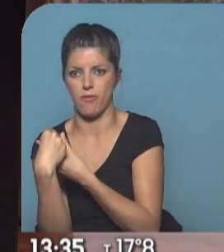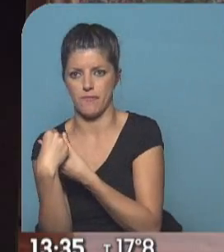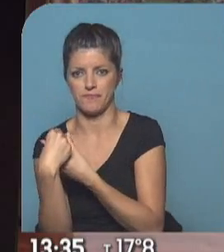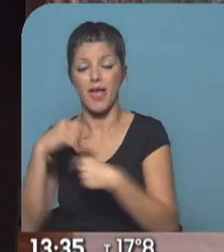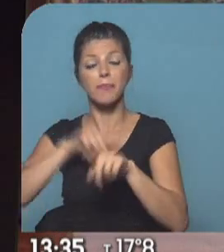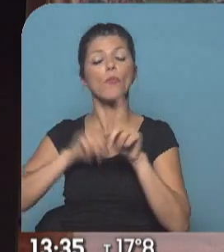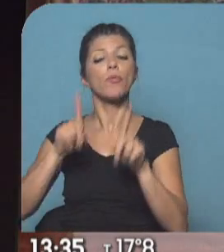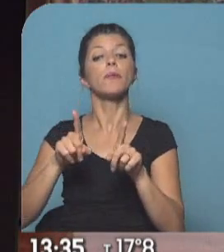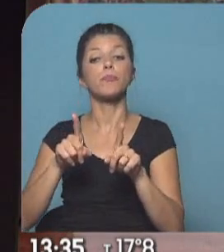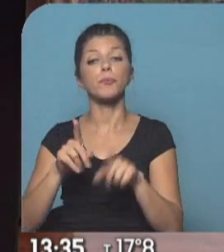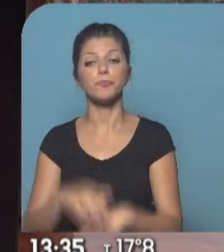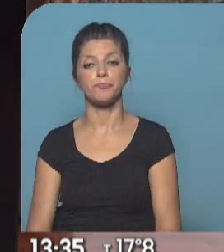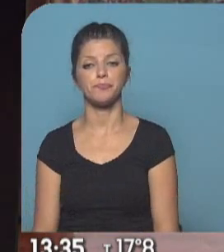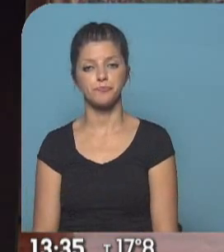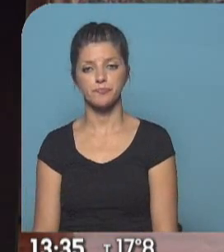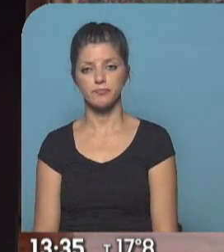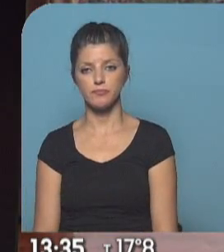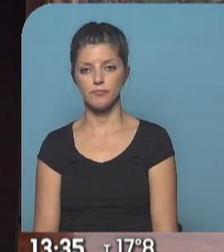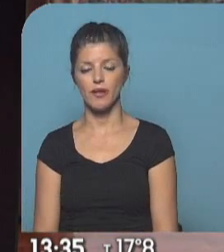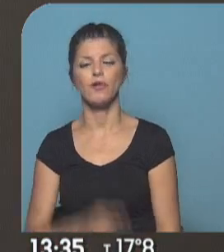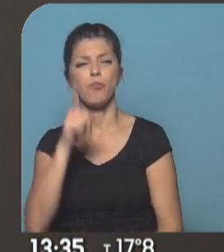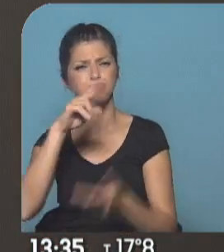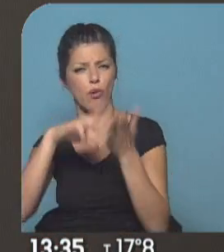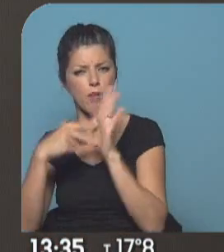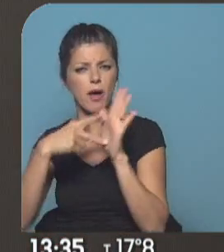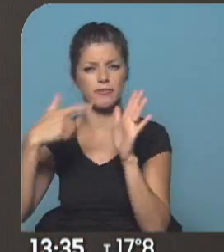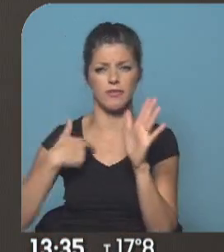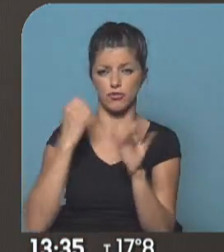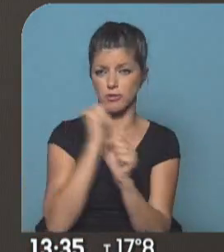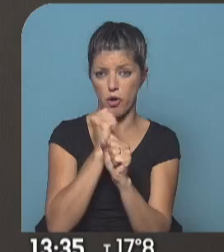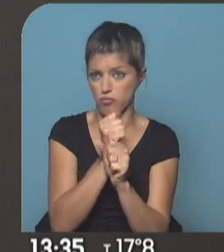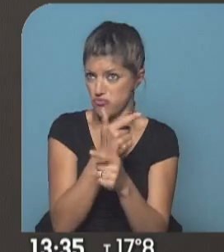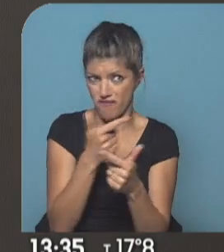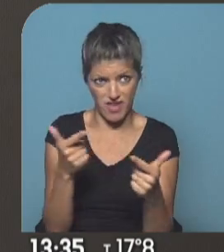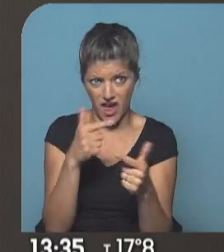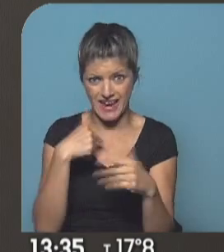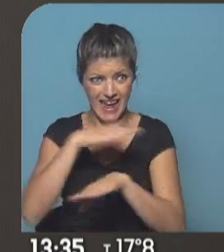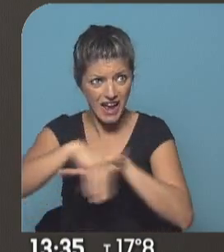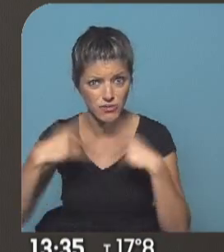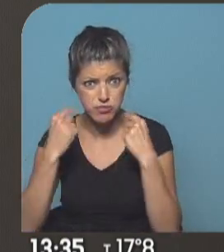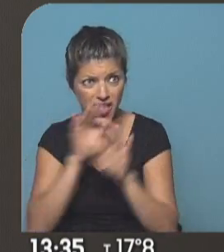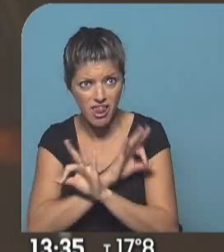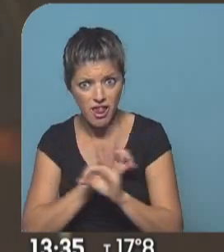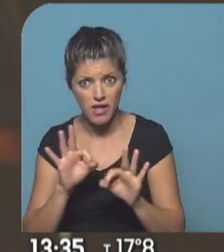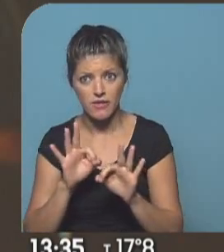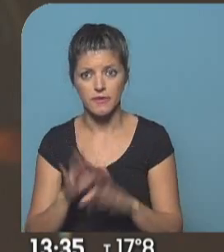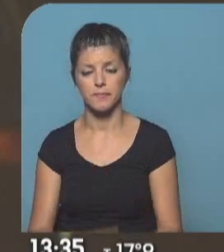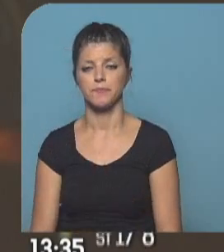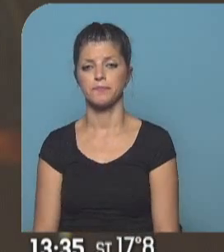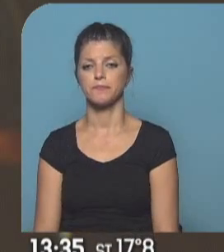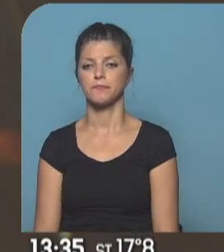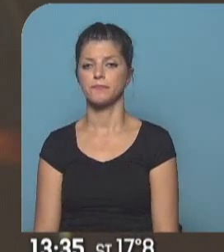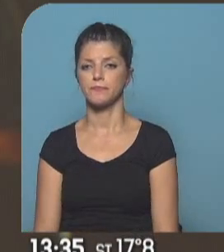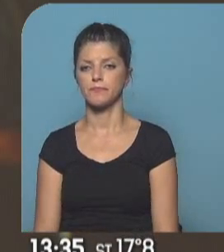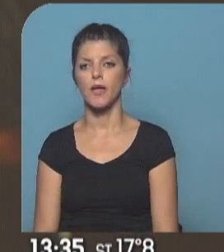donde el conflicto laboral o el conflicto sindical no estaba presente, por lo menos en las calles. Los líderes de